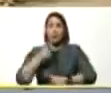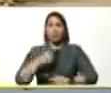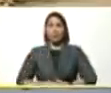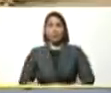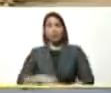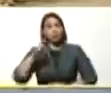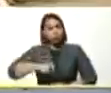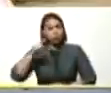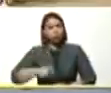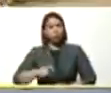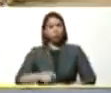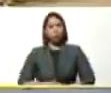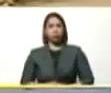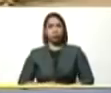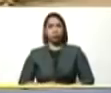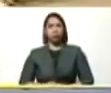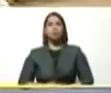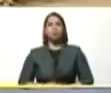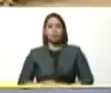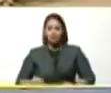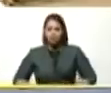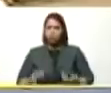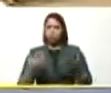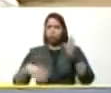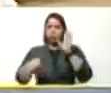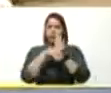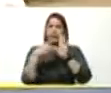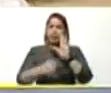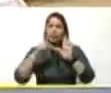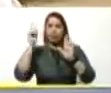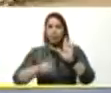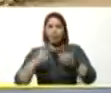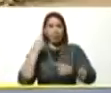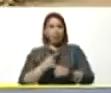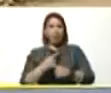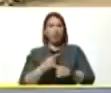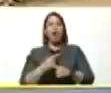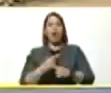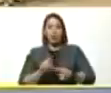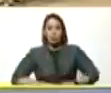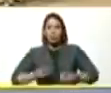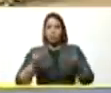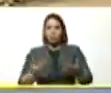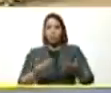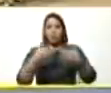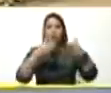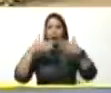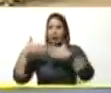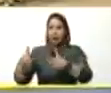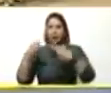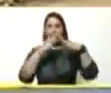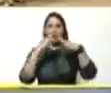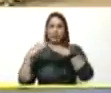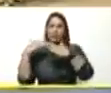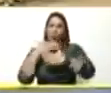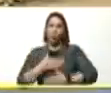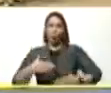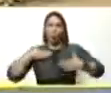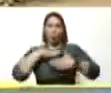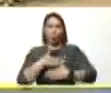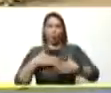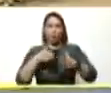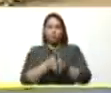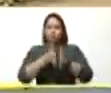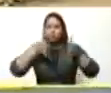La necesidad genera el derecho y el derecho debe generar la garantía de una vivienda cómoda,